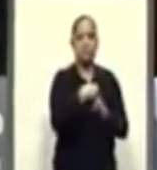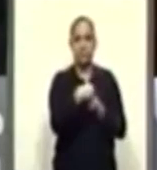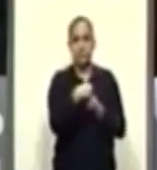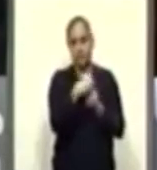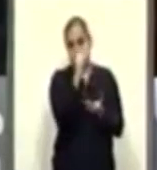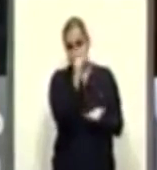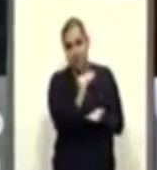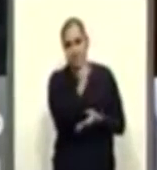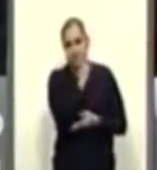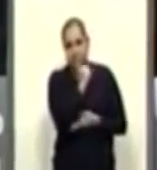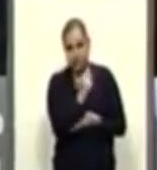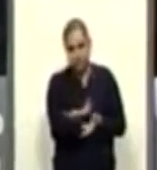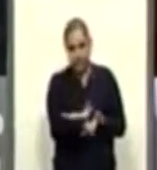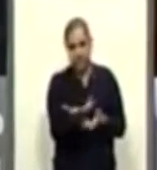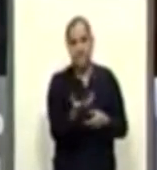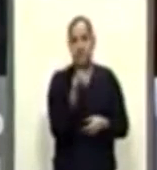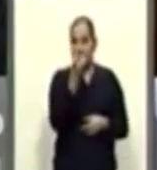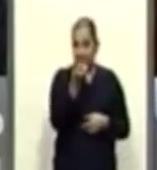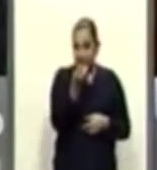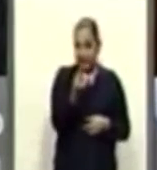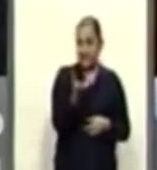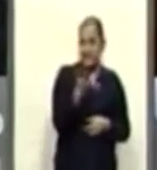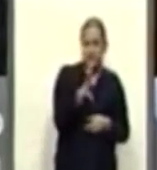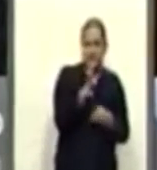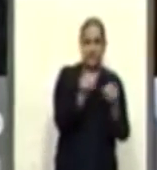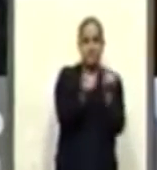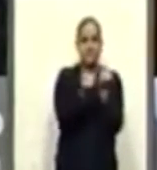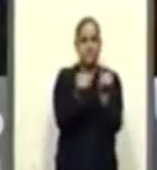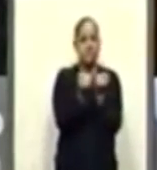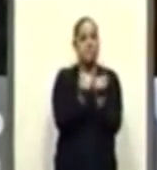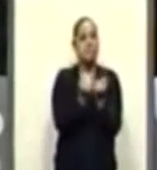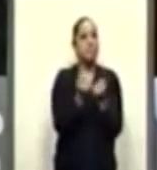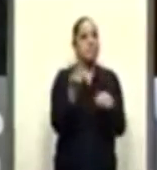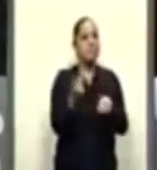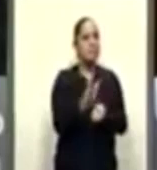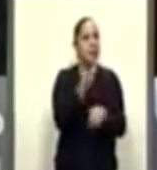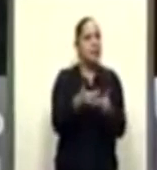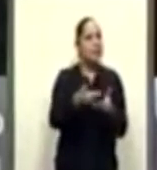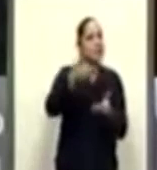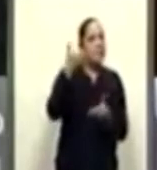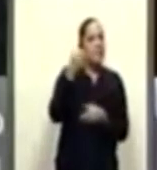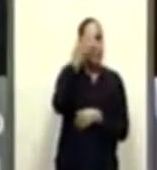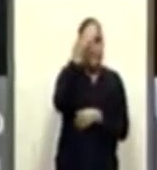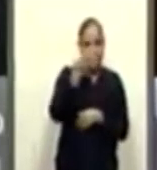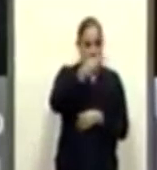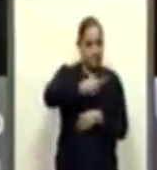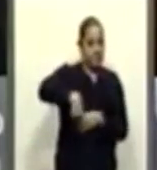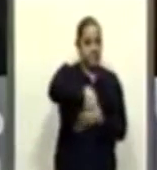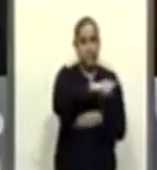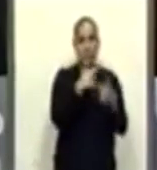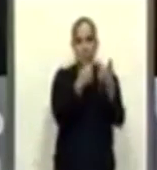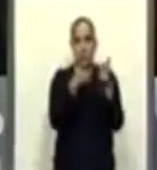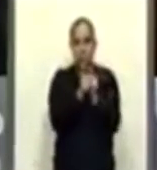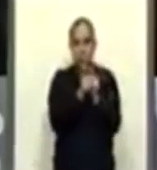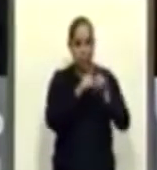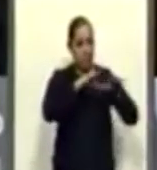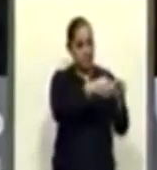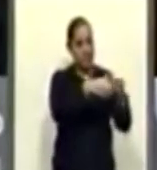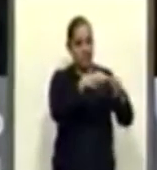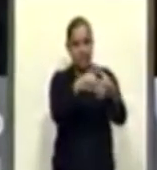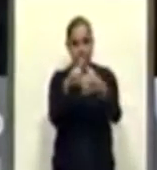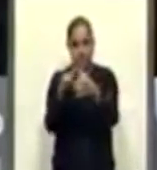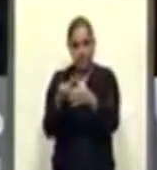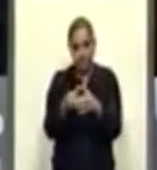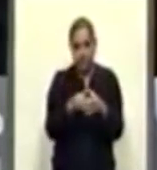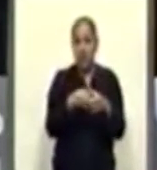satelital. Algo parecido a lo que pasaba en los periodos del partido hegemónico. Quienes recibieron